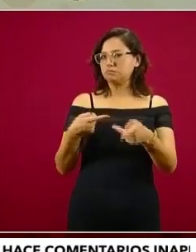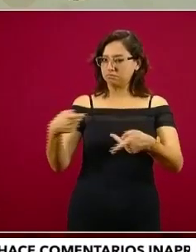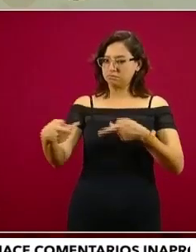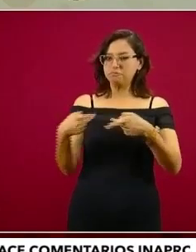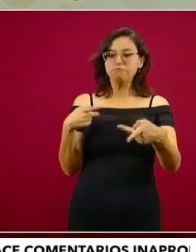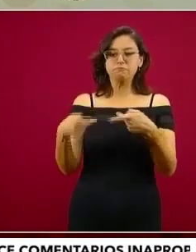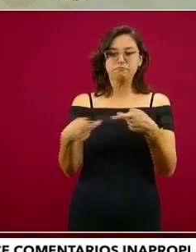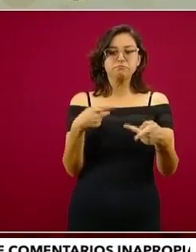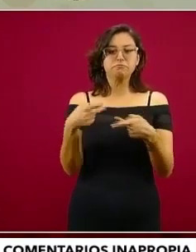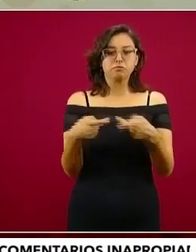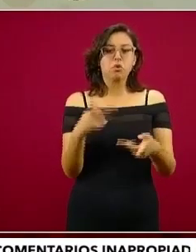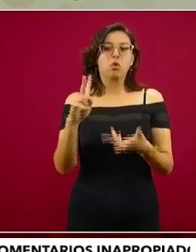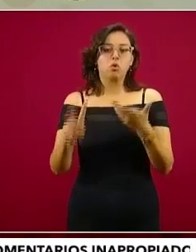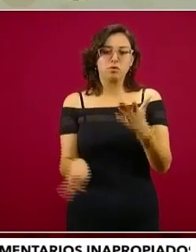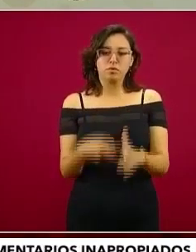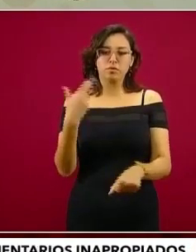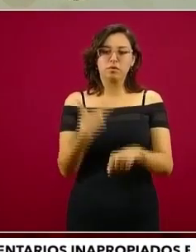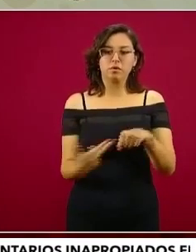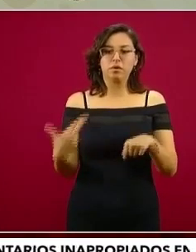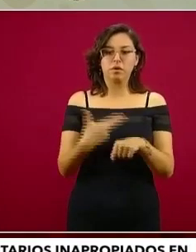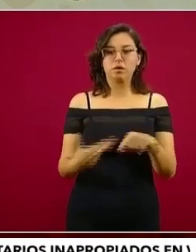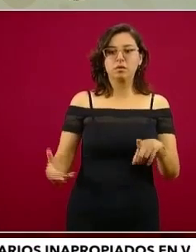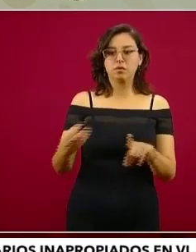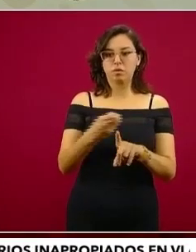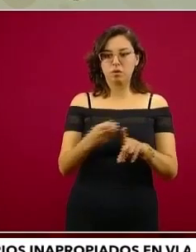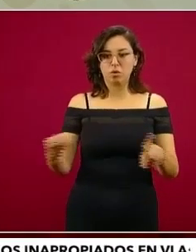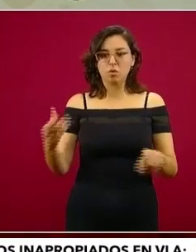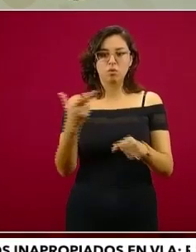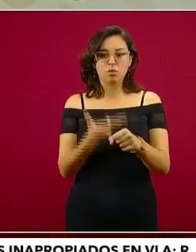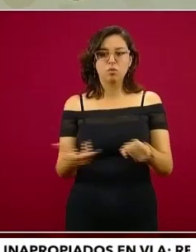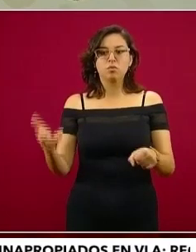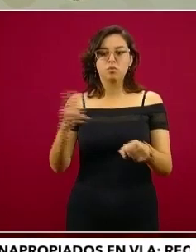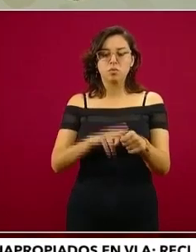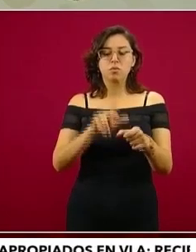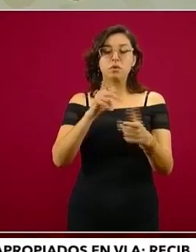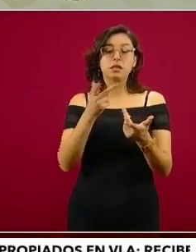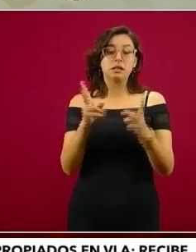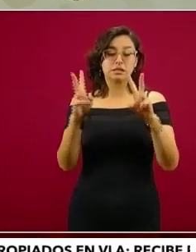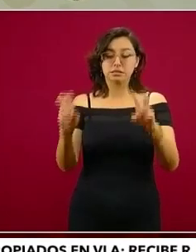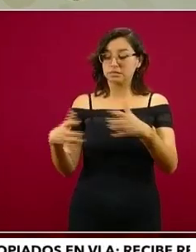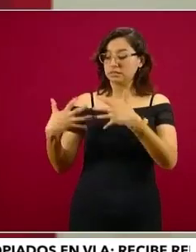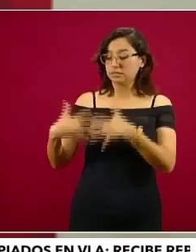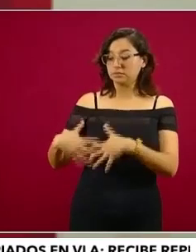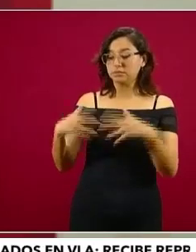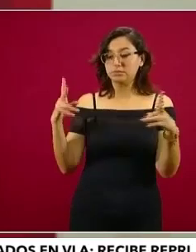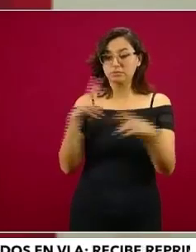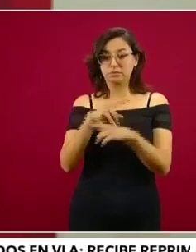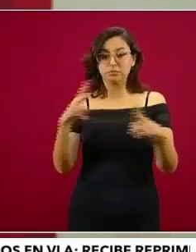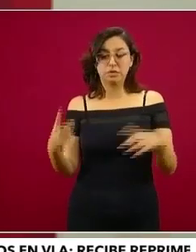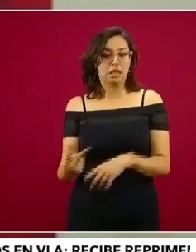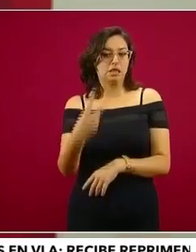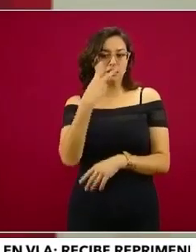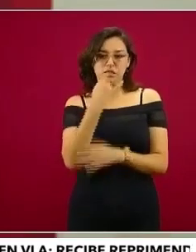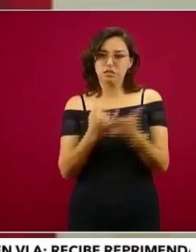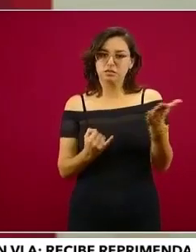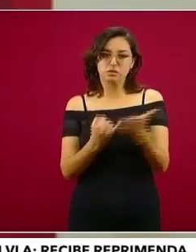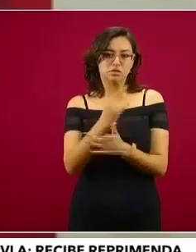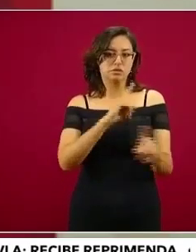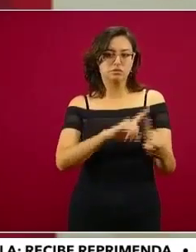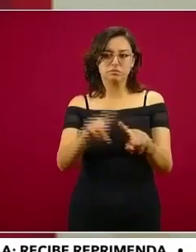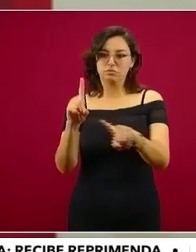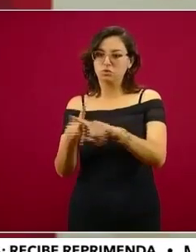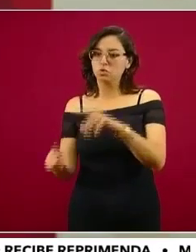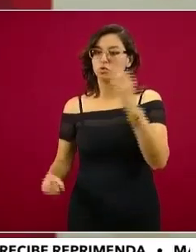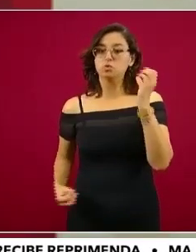hecho esta reorganización de los hospitales y en el caso concreto de los ventiladores, distintas intervenciones, compra de